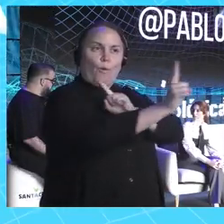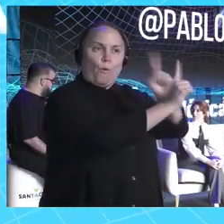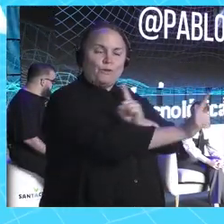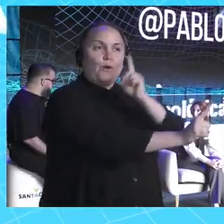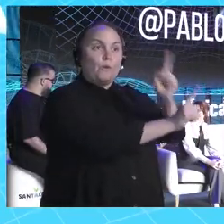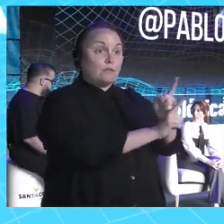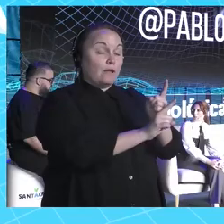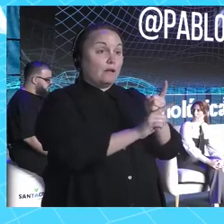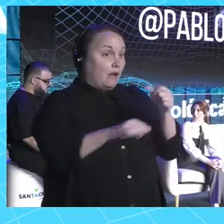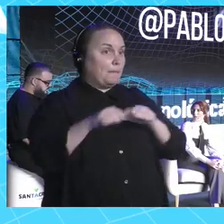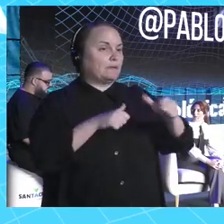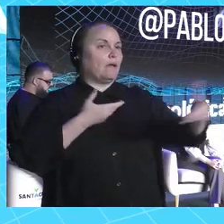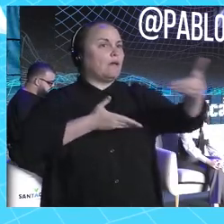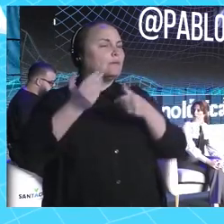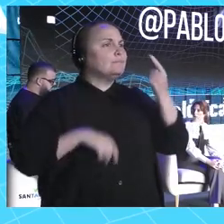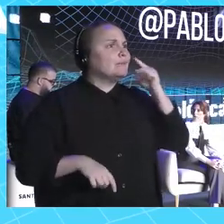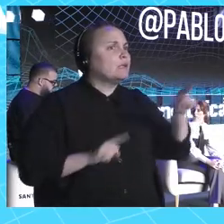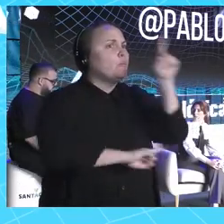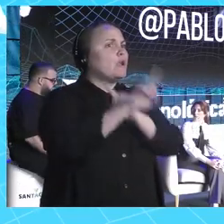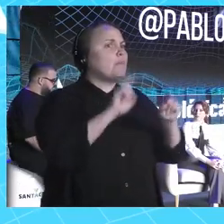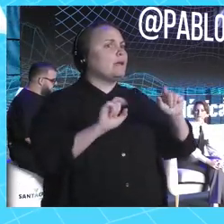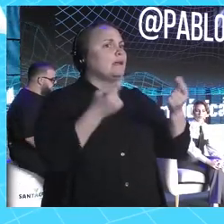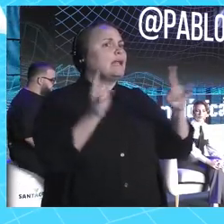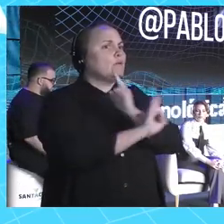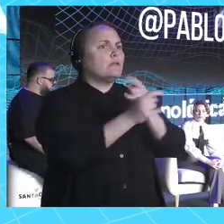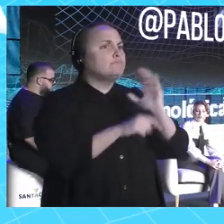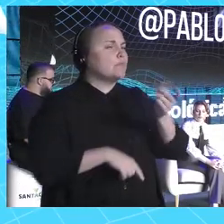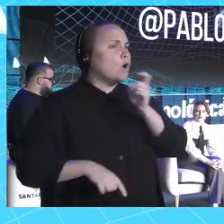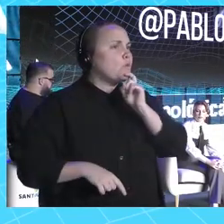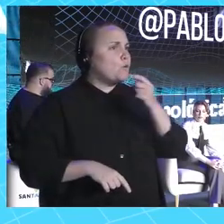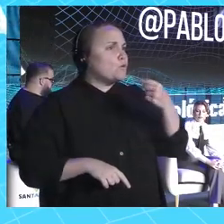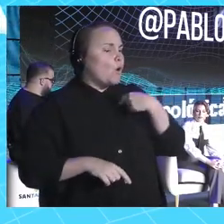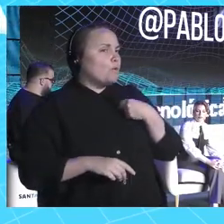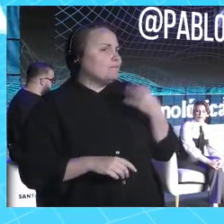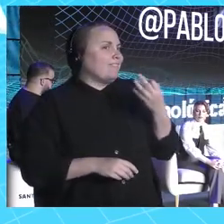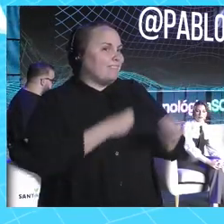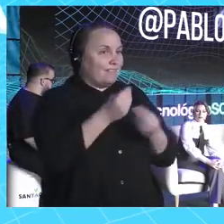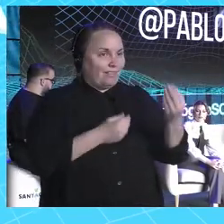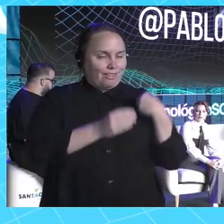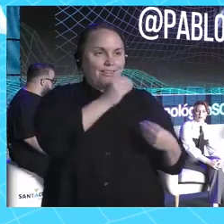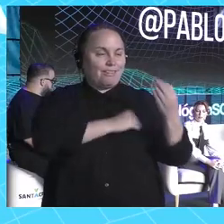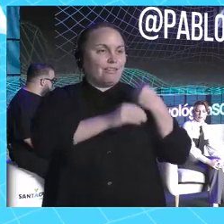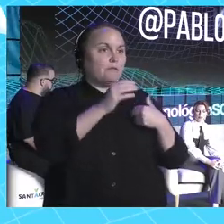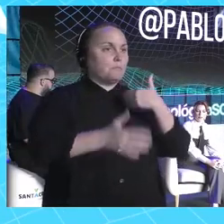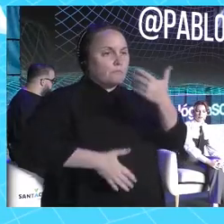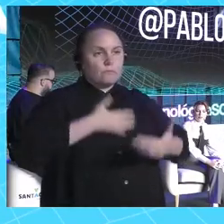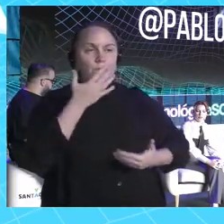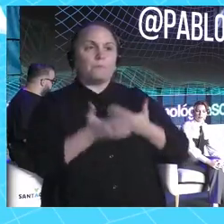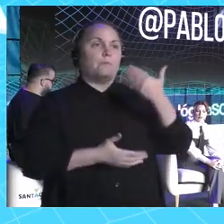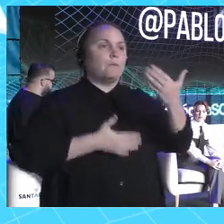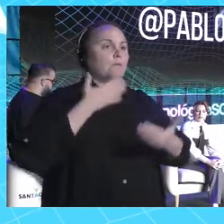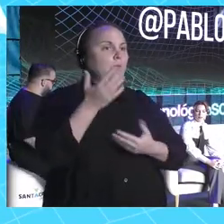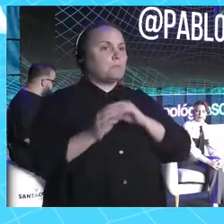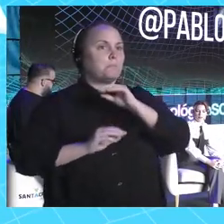y este problema en que afecta a la naturaleza que pueda ser y demás Hasta que Bueno pues ya me habían